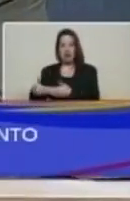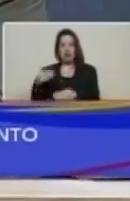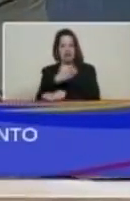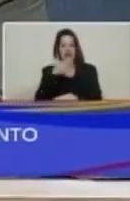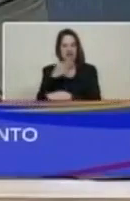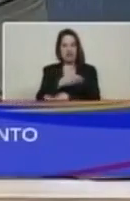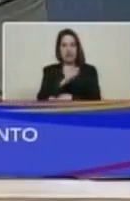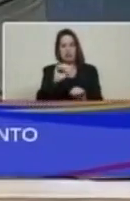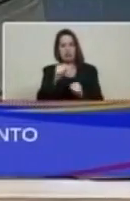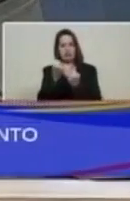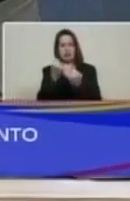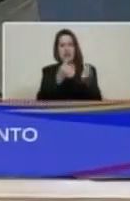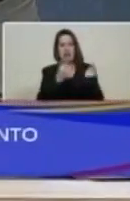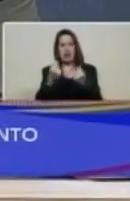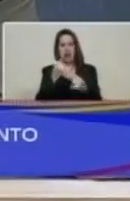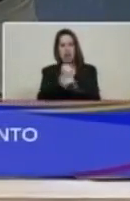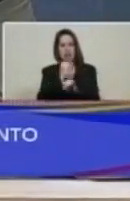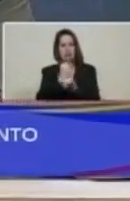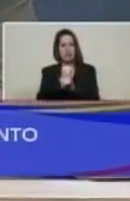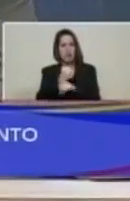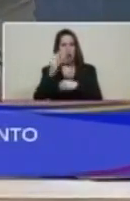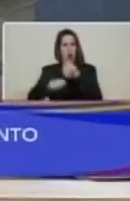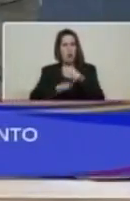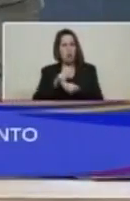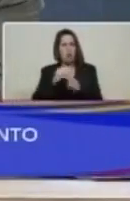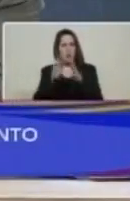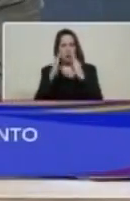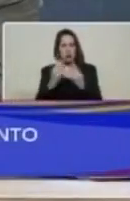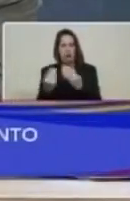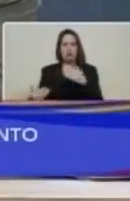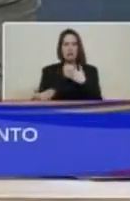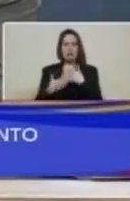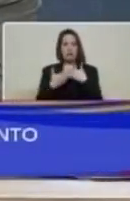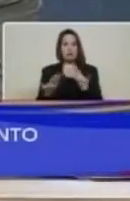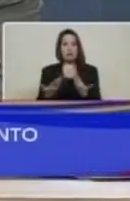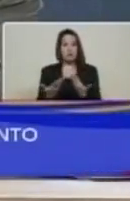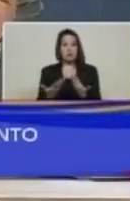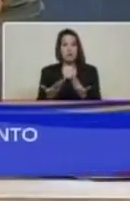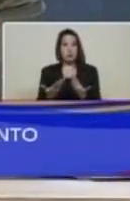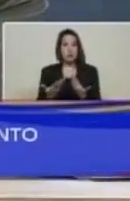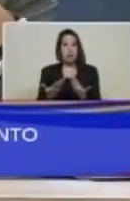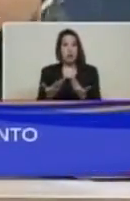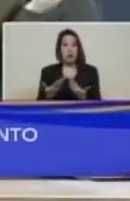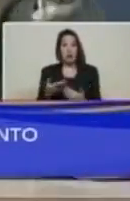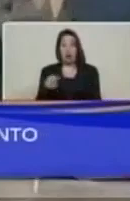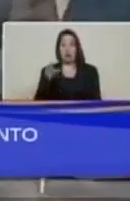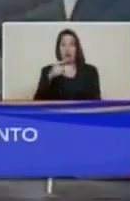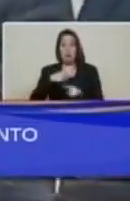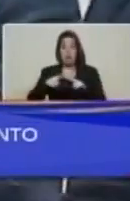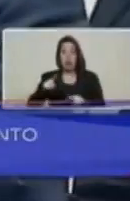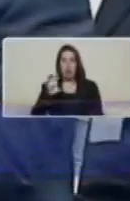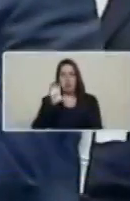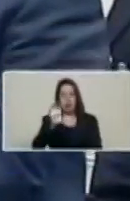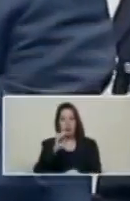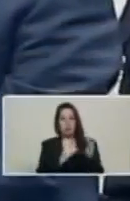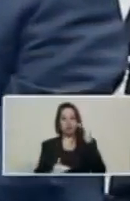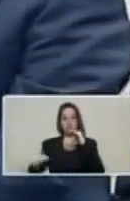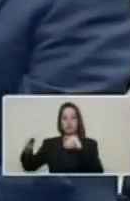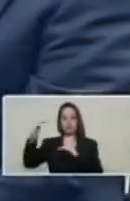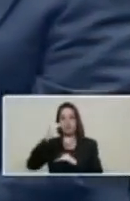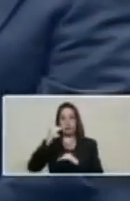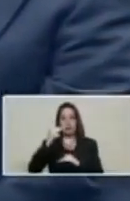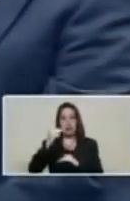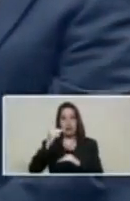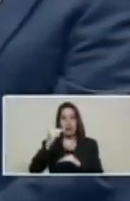financiero mundial. Sencillamente, el país sobrepasa con absoluta certeza la era digital. La